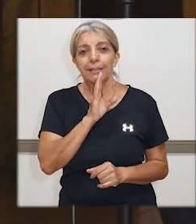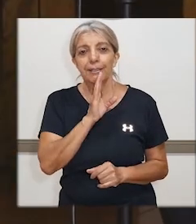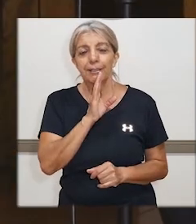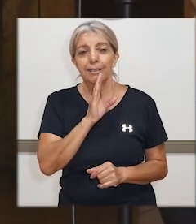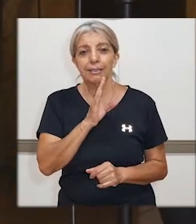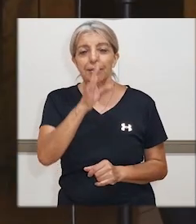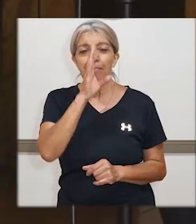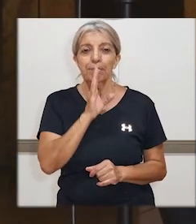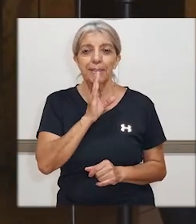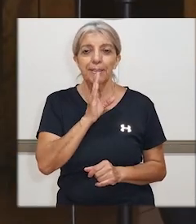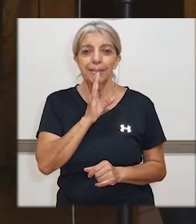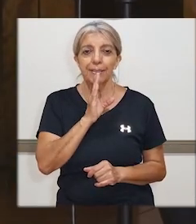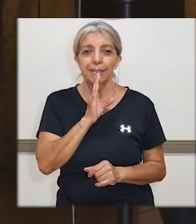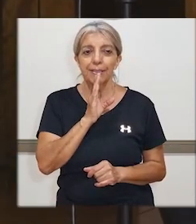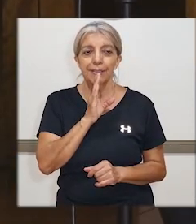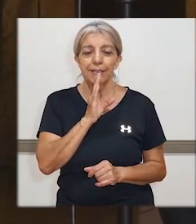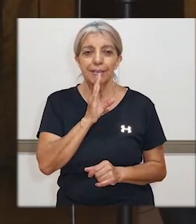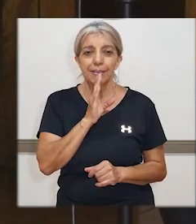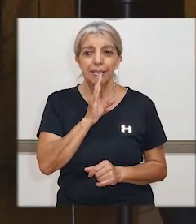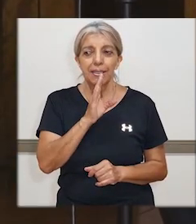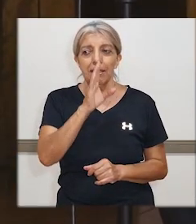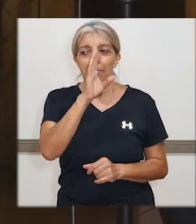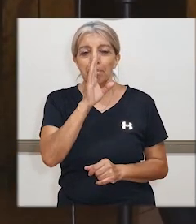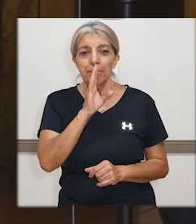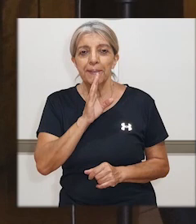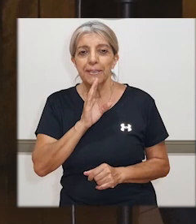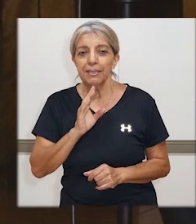ten piedad.